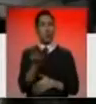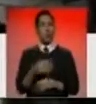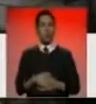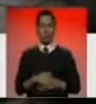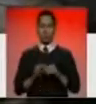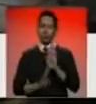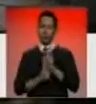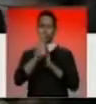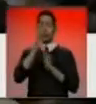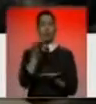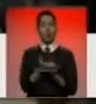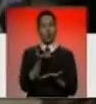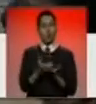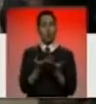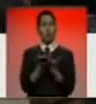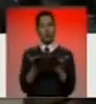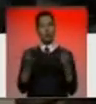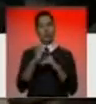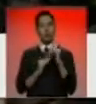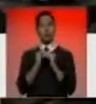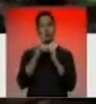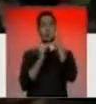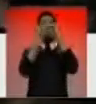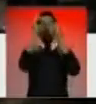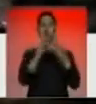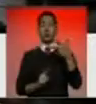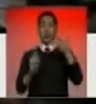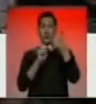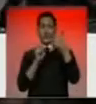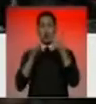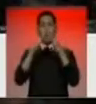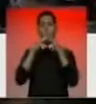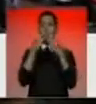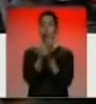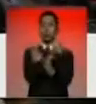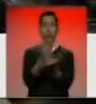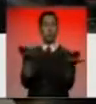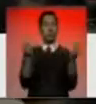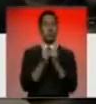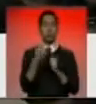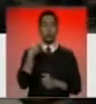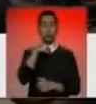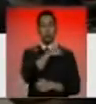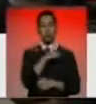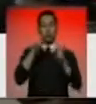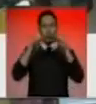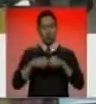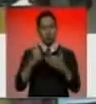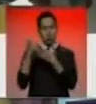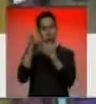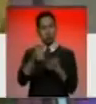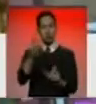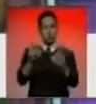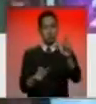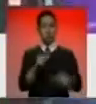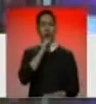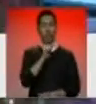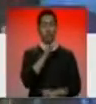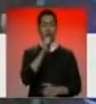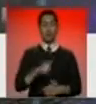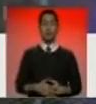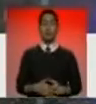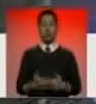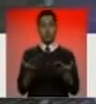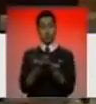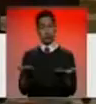reactivación económica en la cadena de la construcción. Tercero, es casa para todos. Con esto cumpliremos el déficit habitacional. En el lugar, Glass también